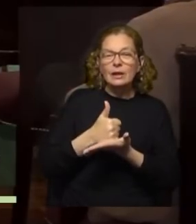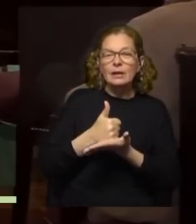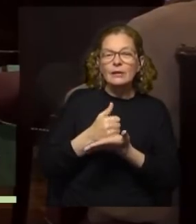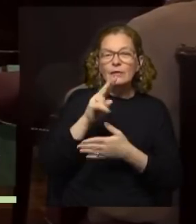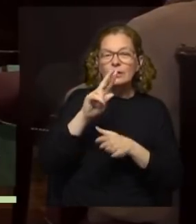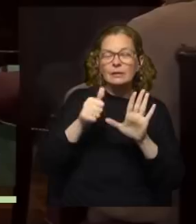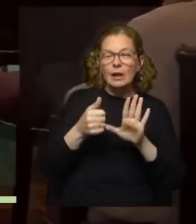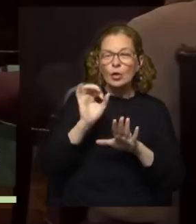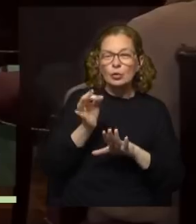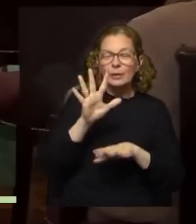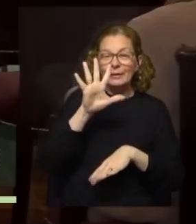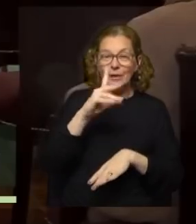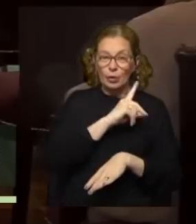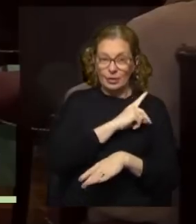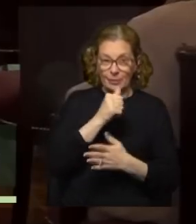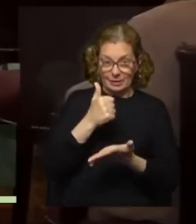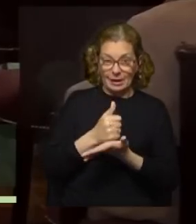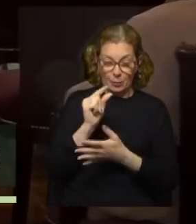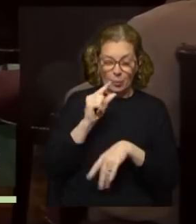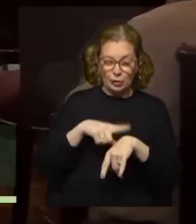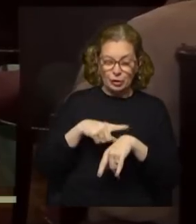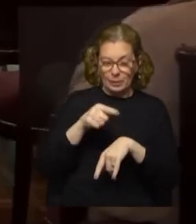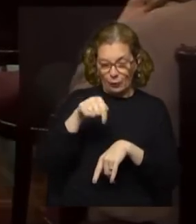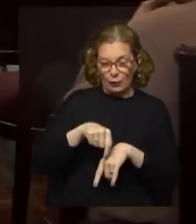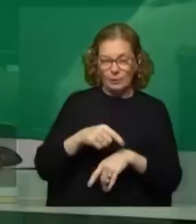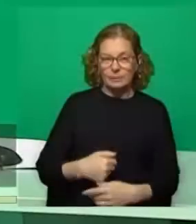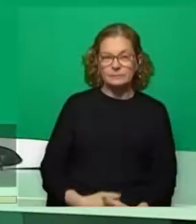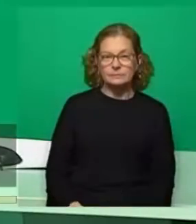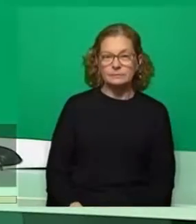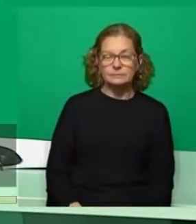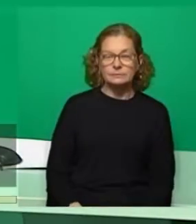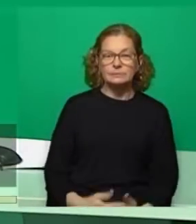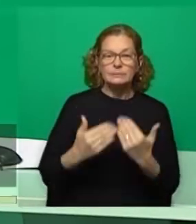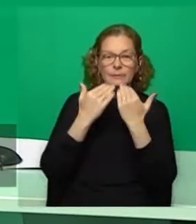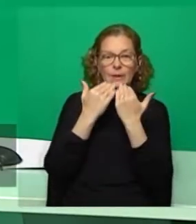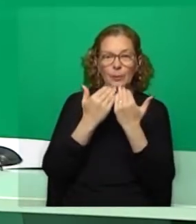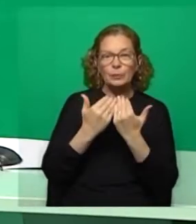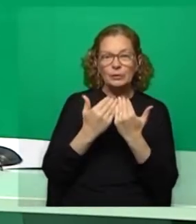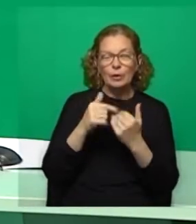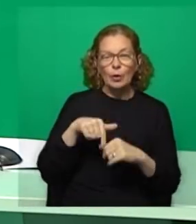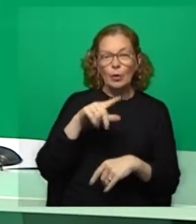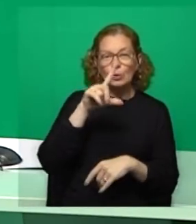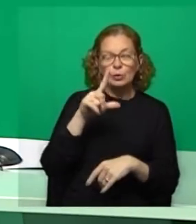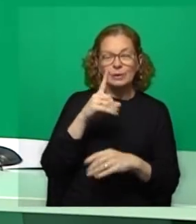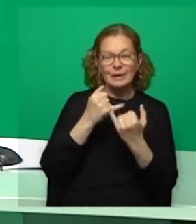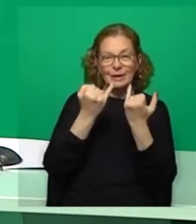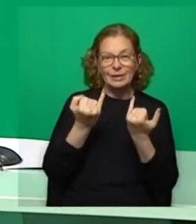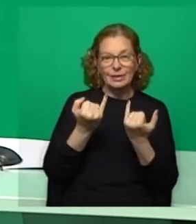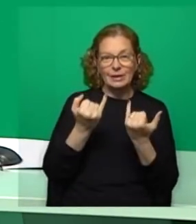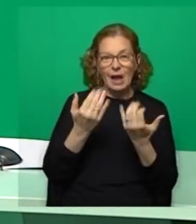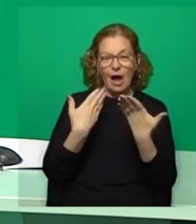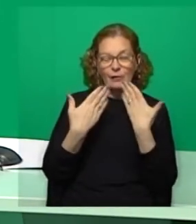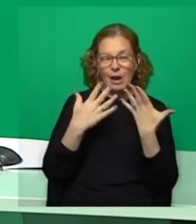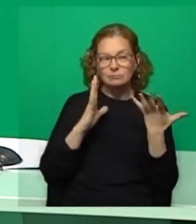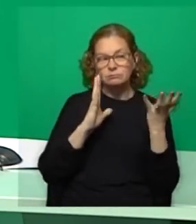y el 5 de diciembre Así que estaremos nomás en un rato por acá Muchas gracias Diego hoy es lunes día de columna de ambiente